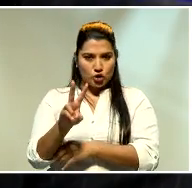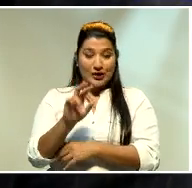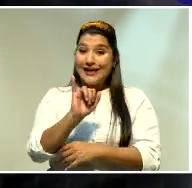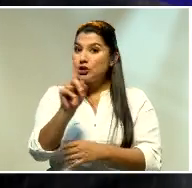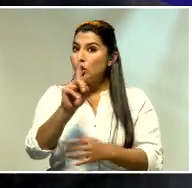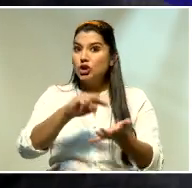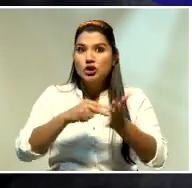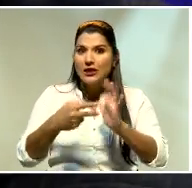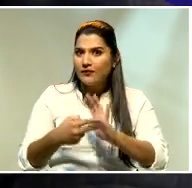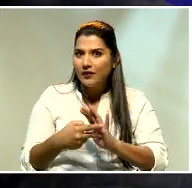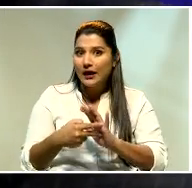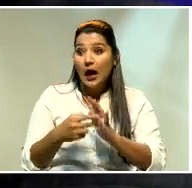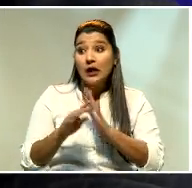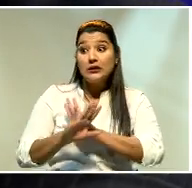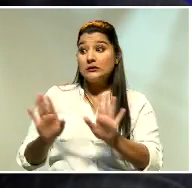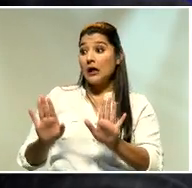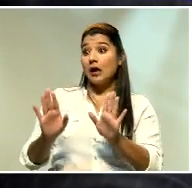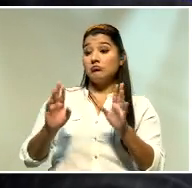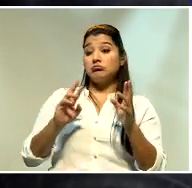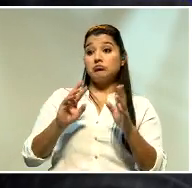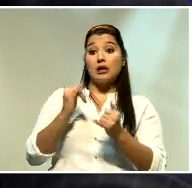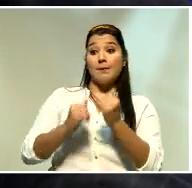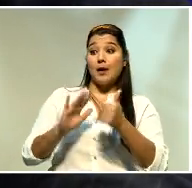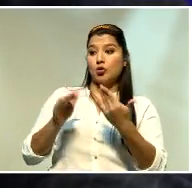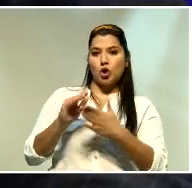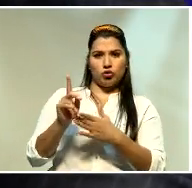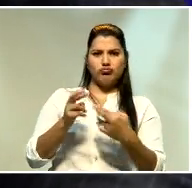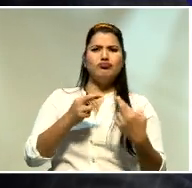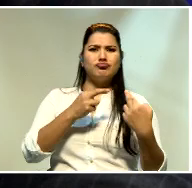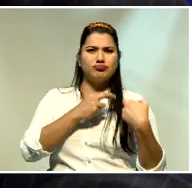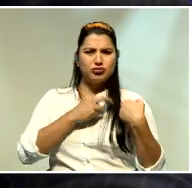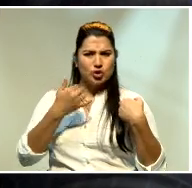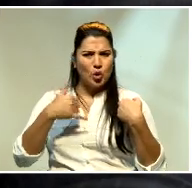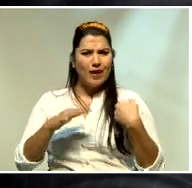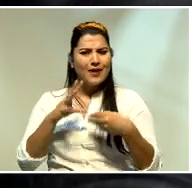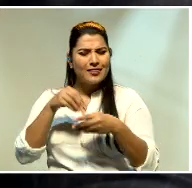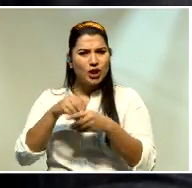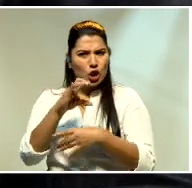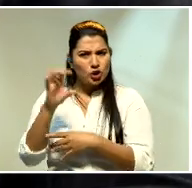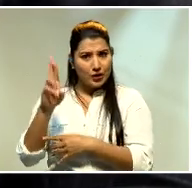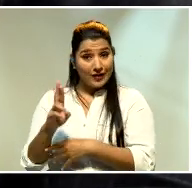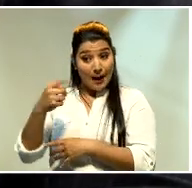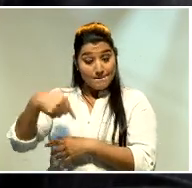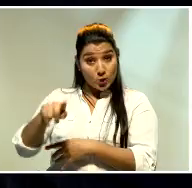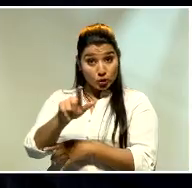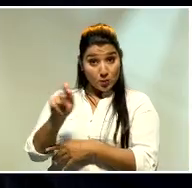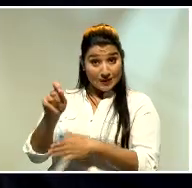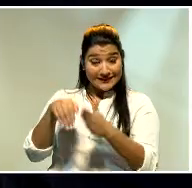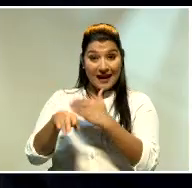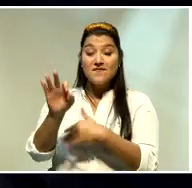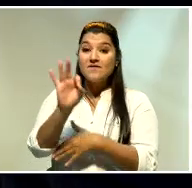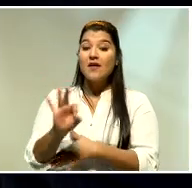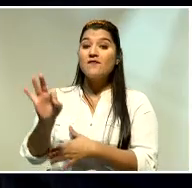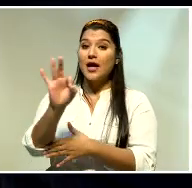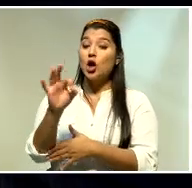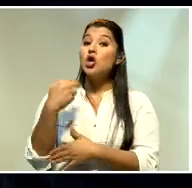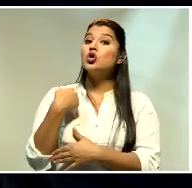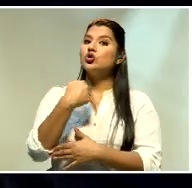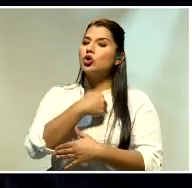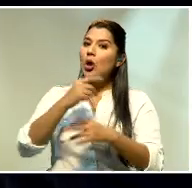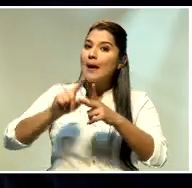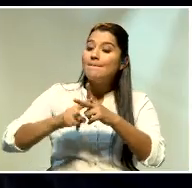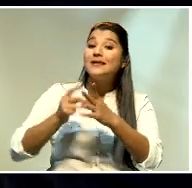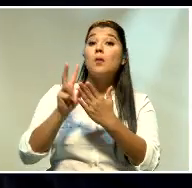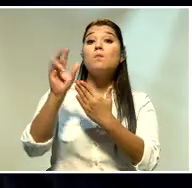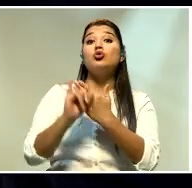quita que tengamos una gran tarea interna. ¿Qué tenemos que hacer en esa gran tarea interna? El próximo mes, en febrero, estaremos lanzando toda una